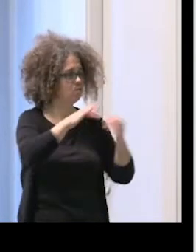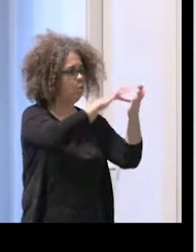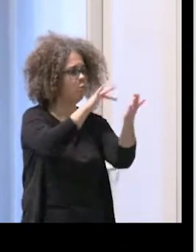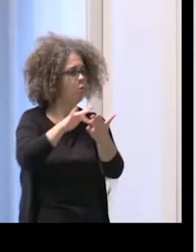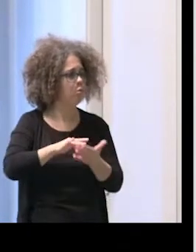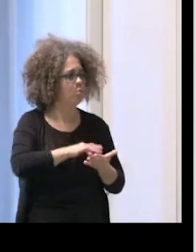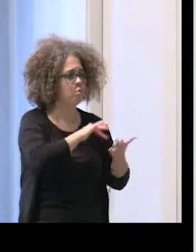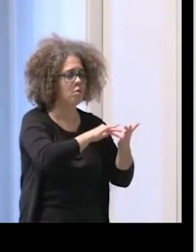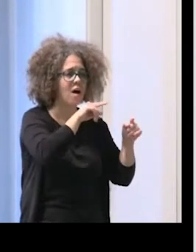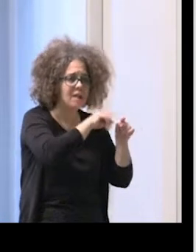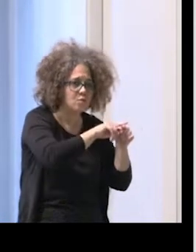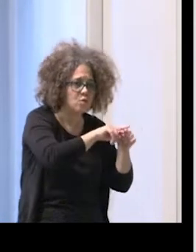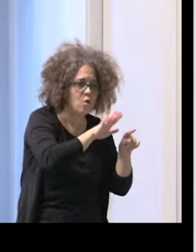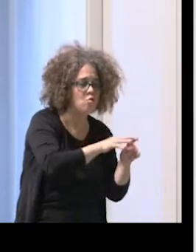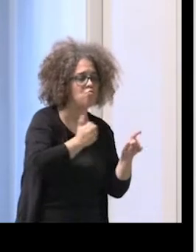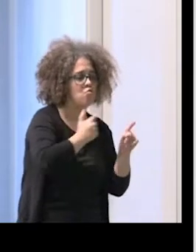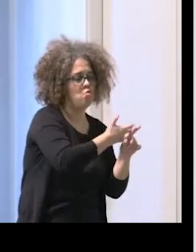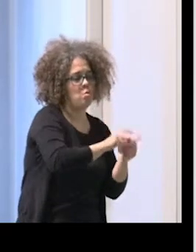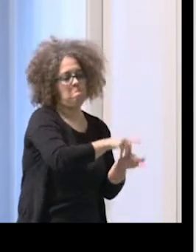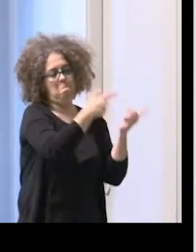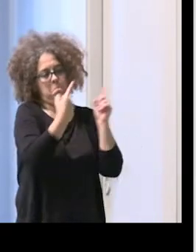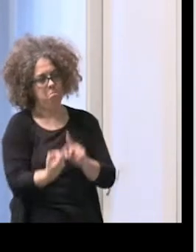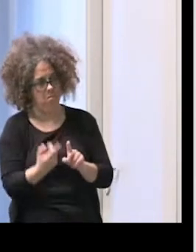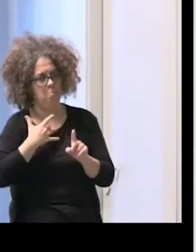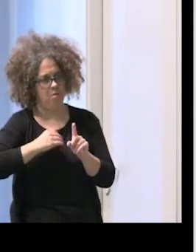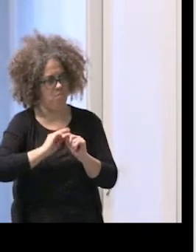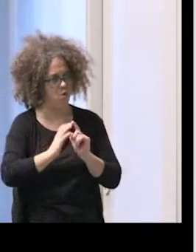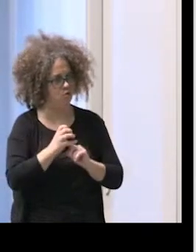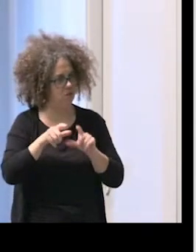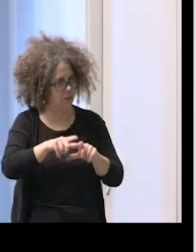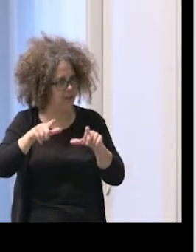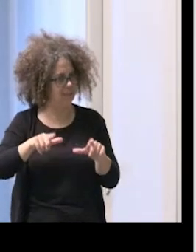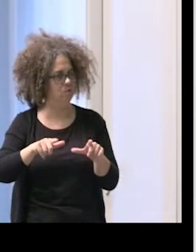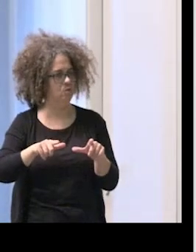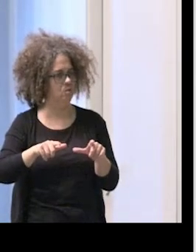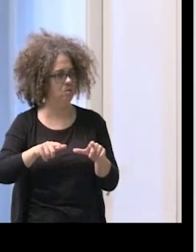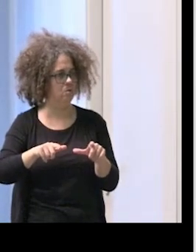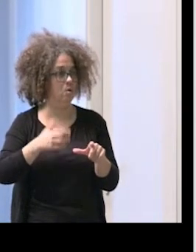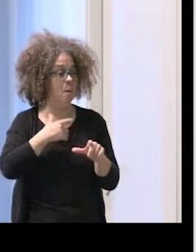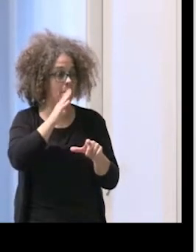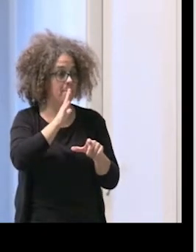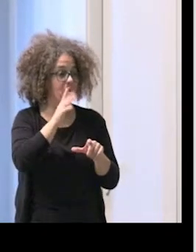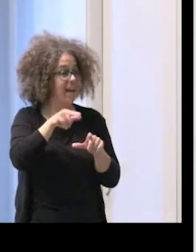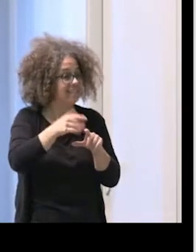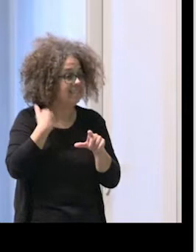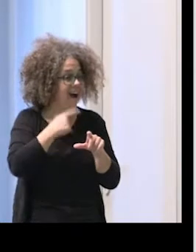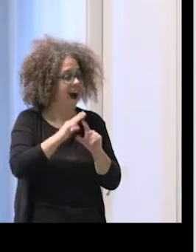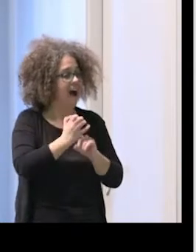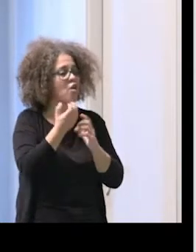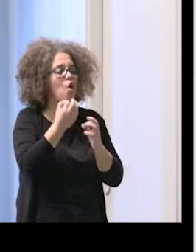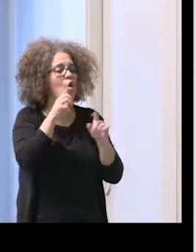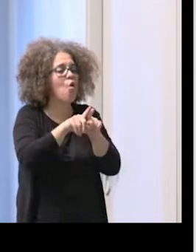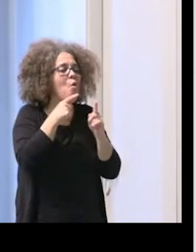paso es desarrollar un método por el cual obtenemos un estadio intermedio parecido a las